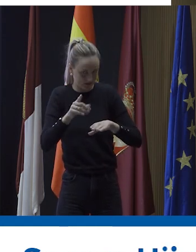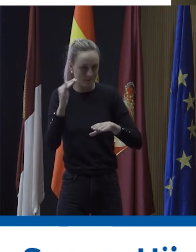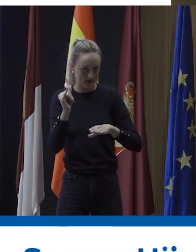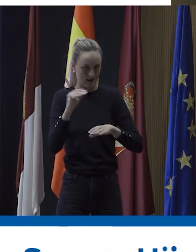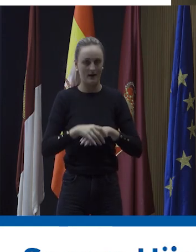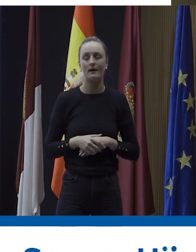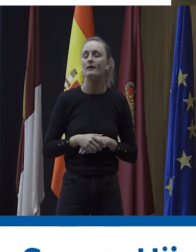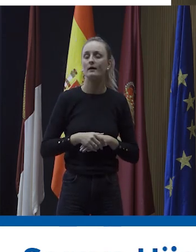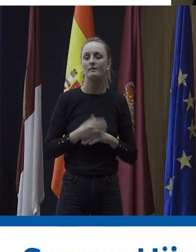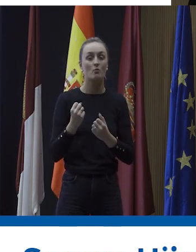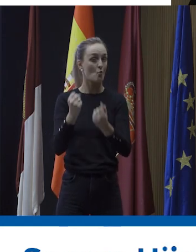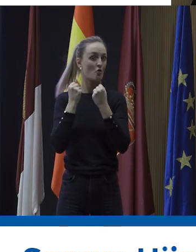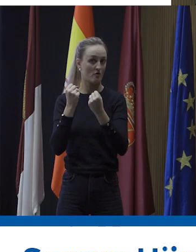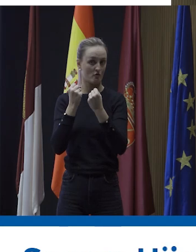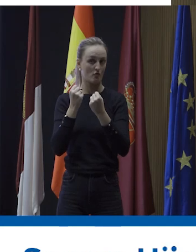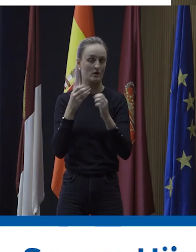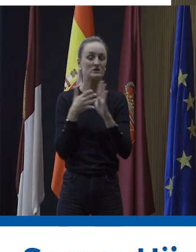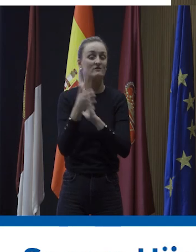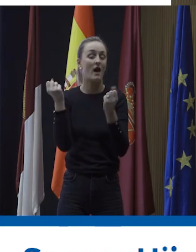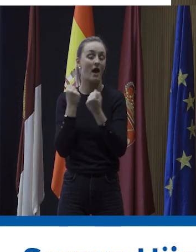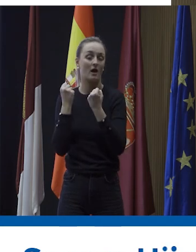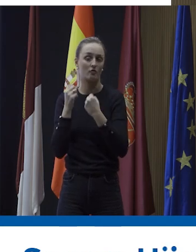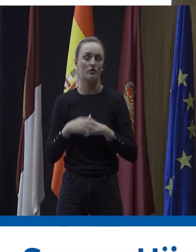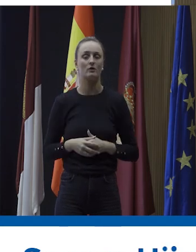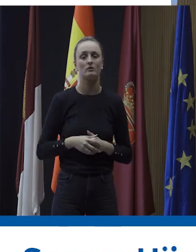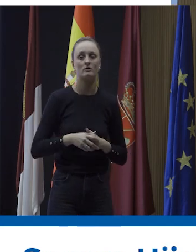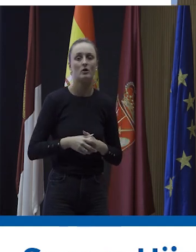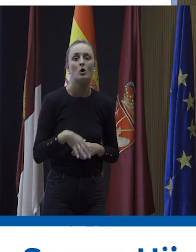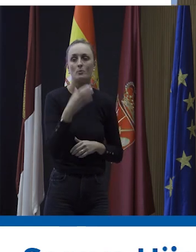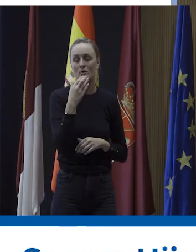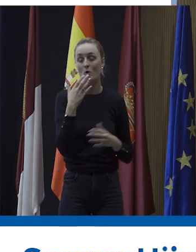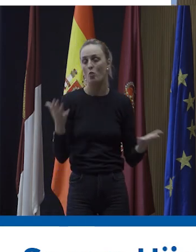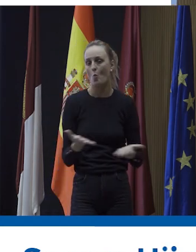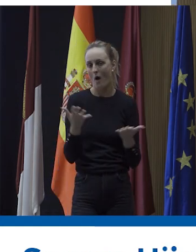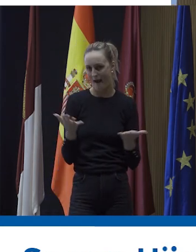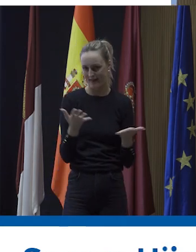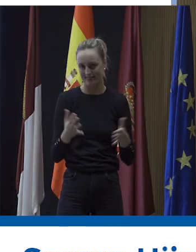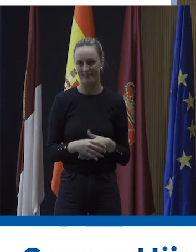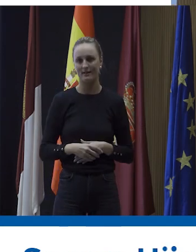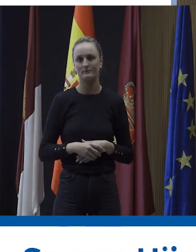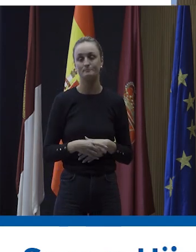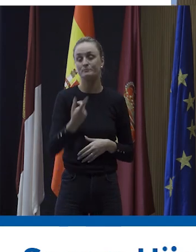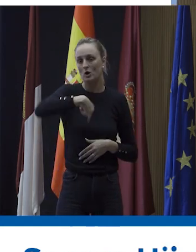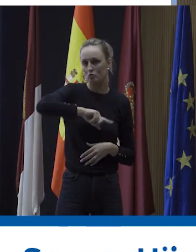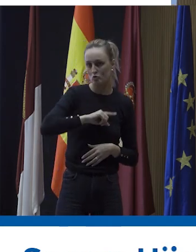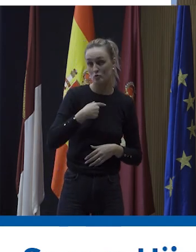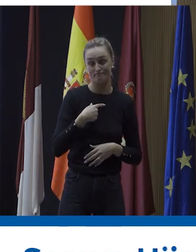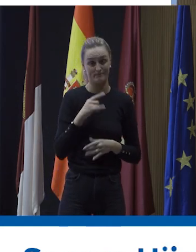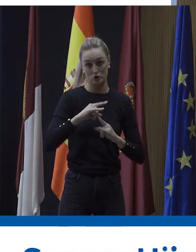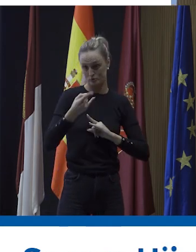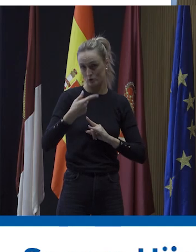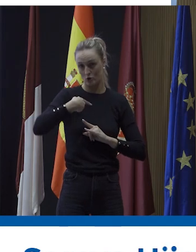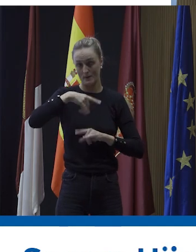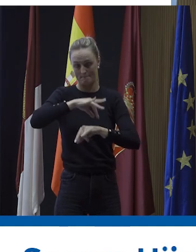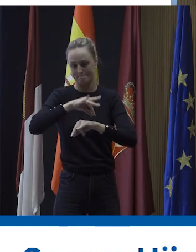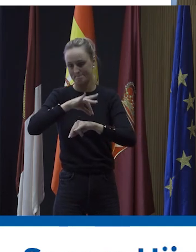también incontinencia de esfuerzo, también se puede producir incontinencia de urgencia, ¿vale? Nosotros sobre todo lo que tenemos son